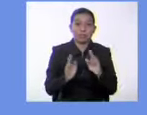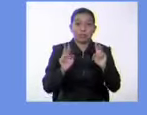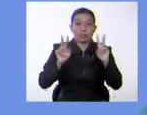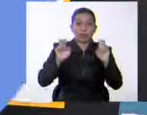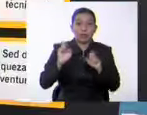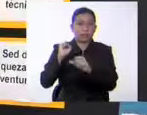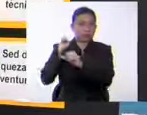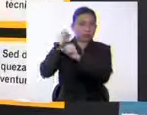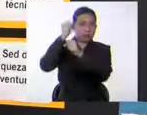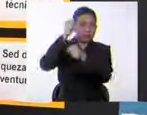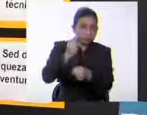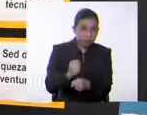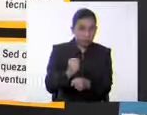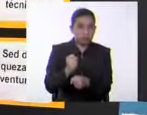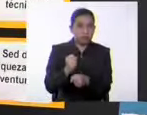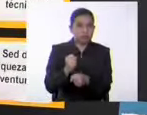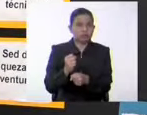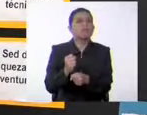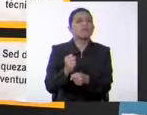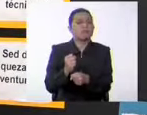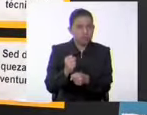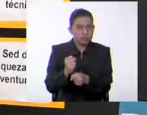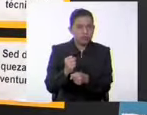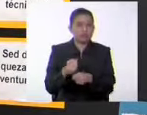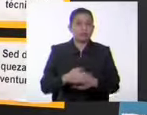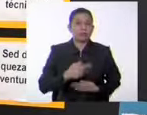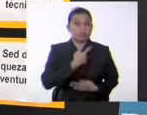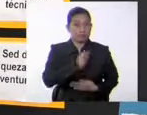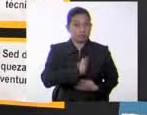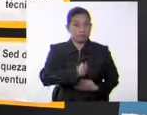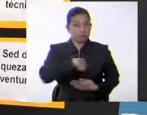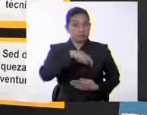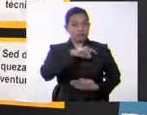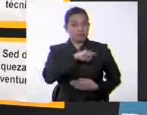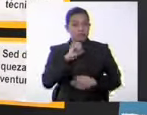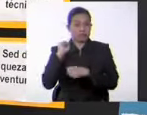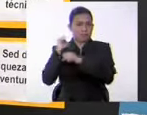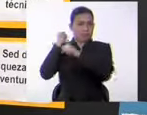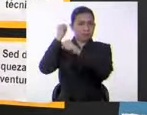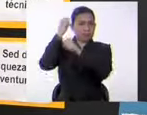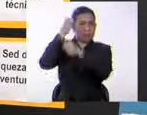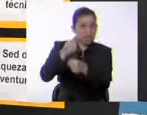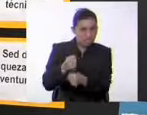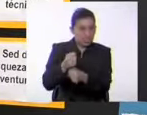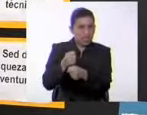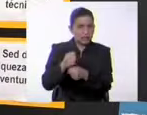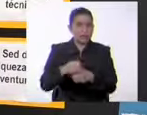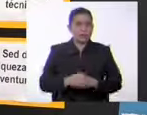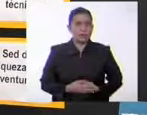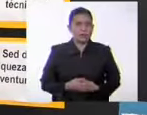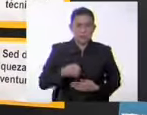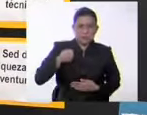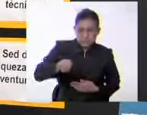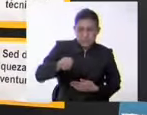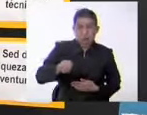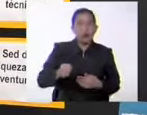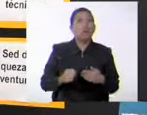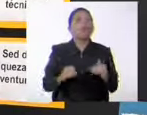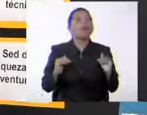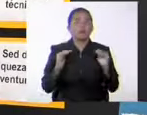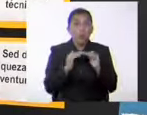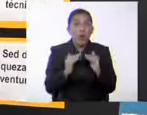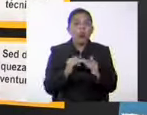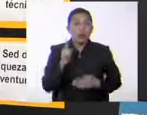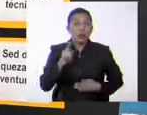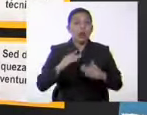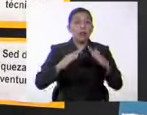de la doble conquista, y en el sentido es que los españoles conquistaban militarmente para someternos, y al mismo tiempo lo hacía la iglesia,